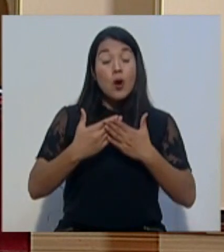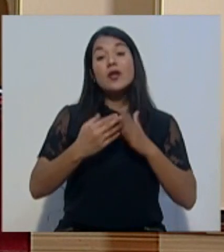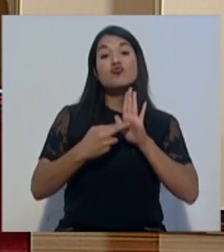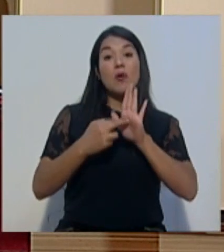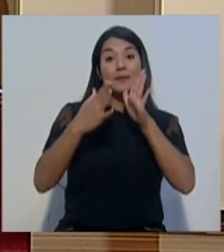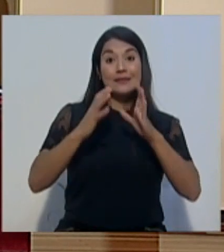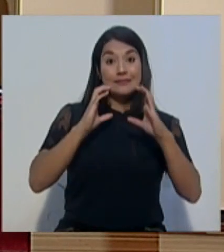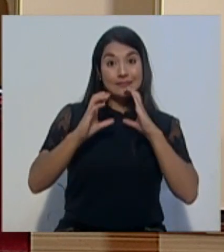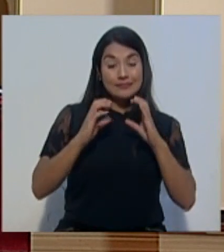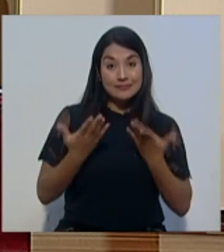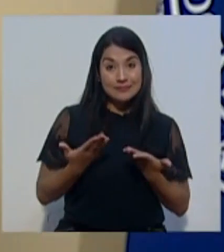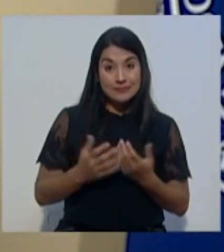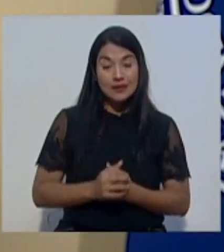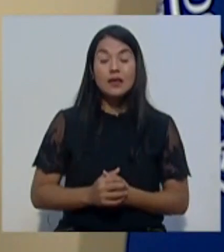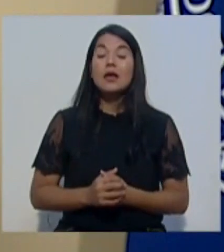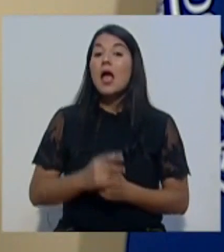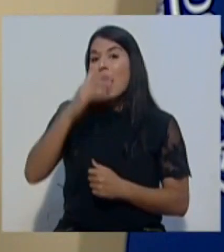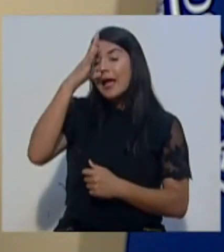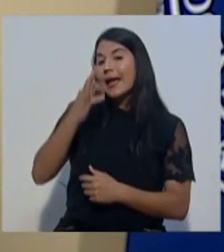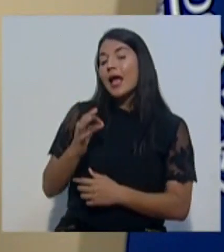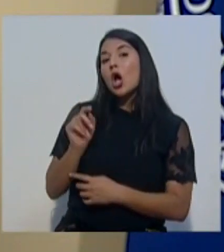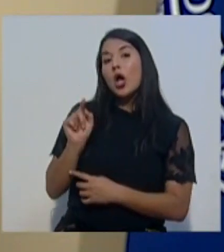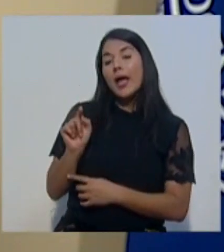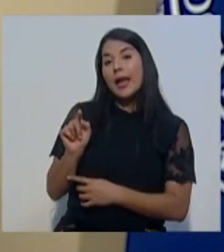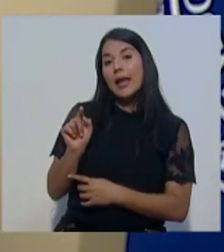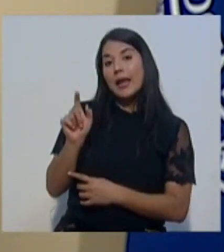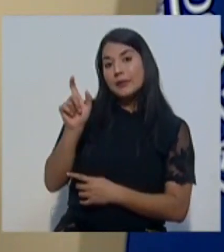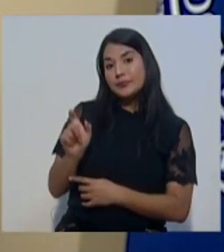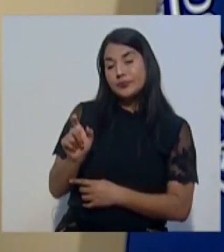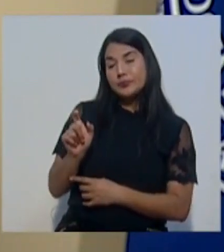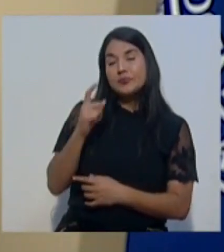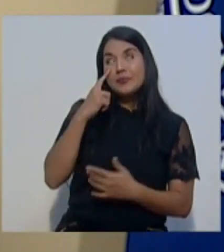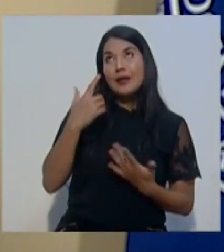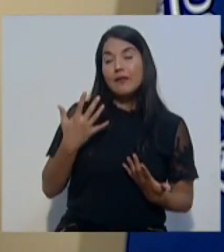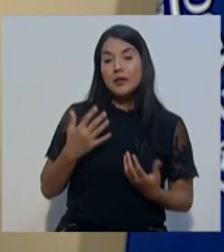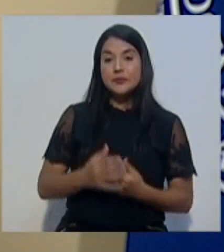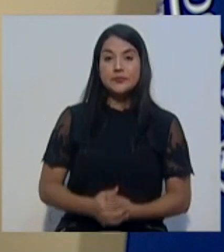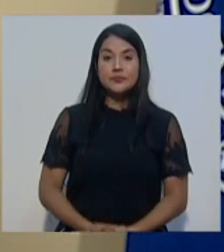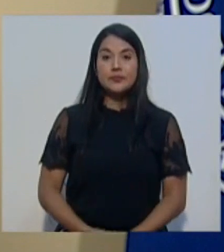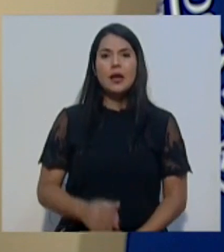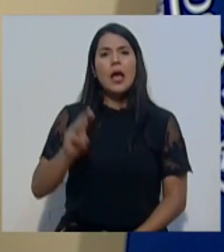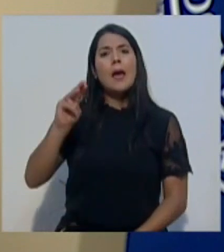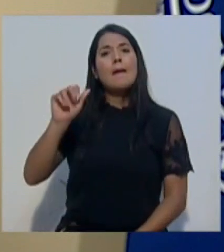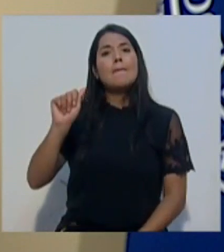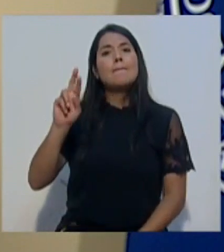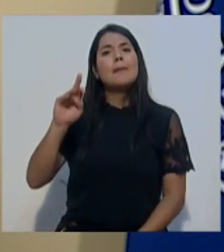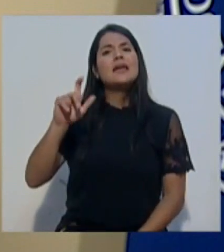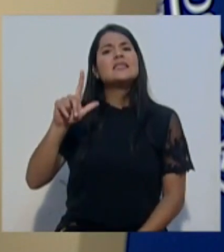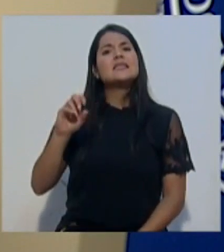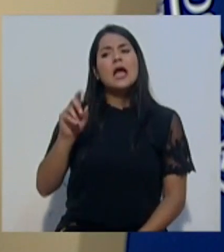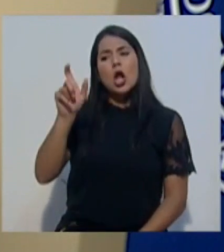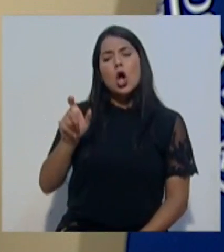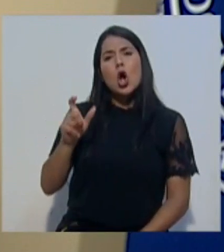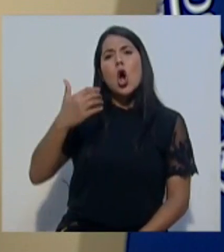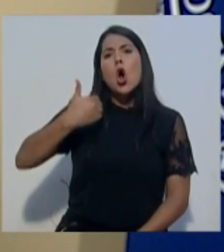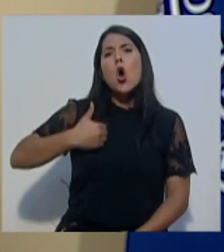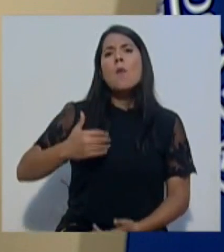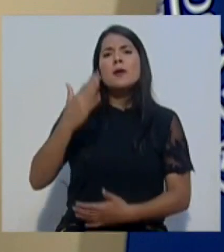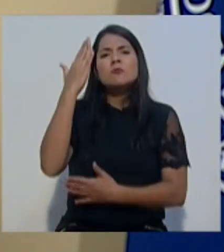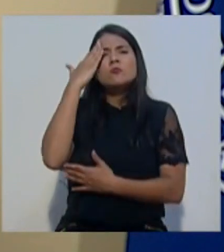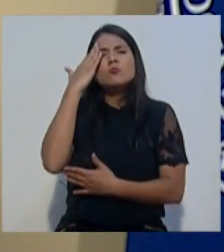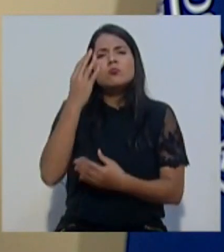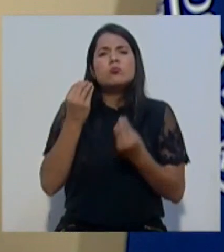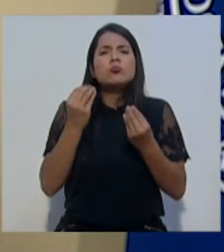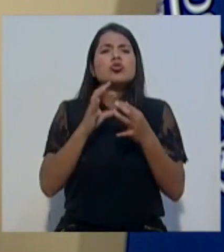gracias. Yo creo que él puede... A ver, don Marcelo es un hombre de